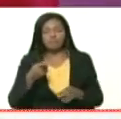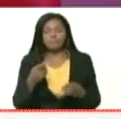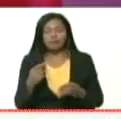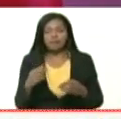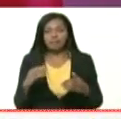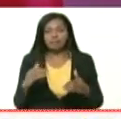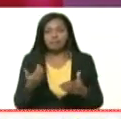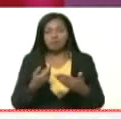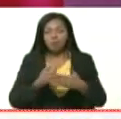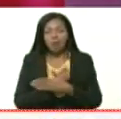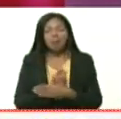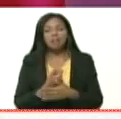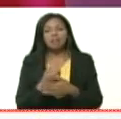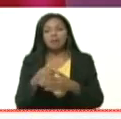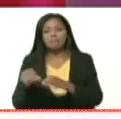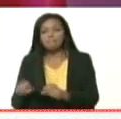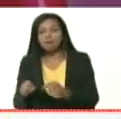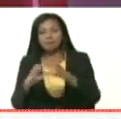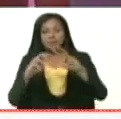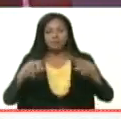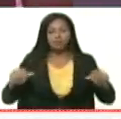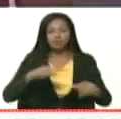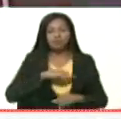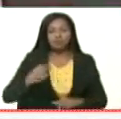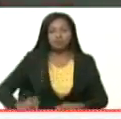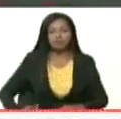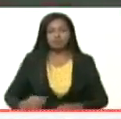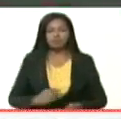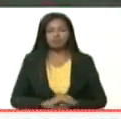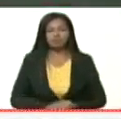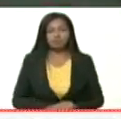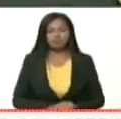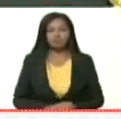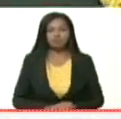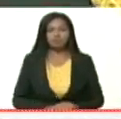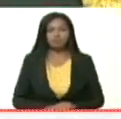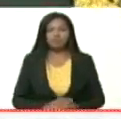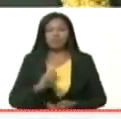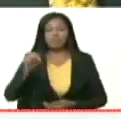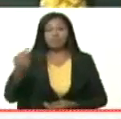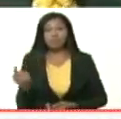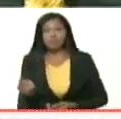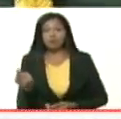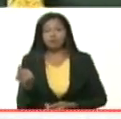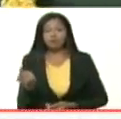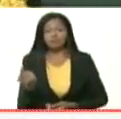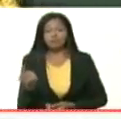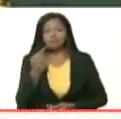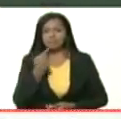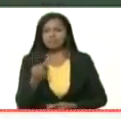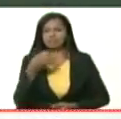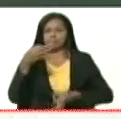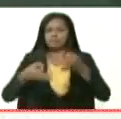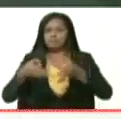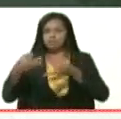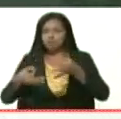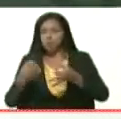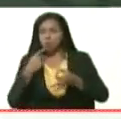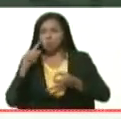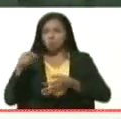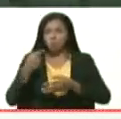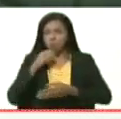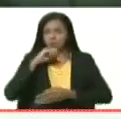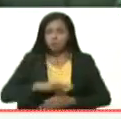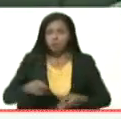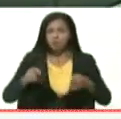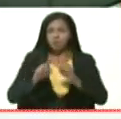ocupación fascista del territorio chino. Y luego para decidir la pugna